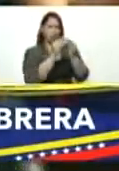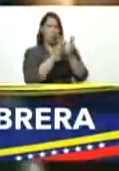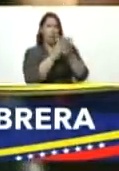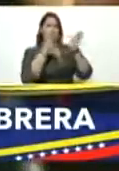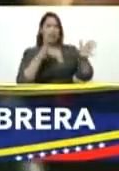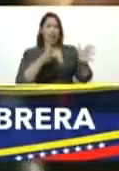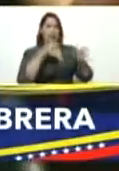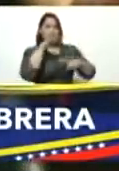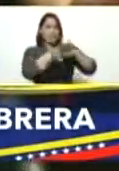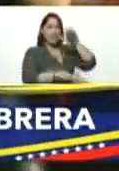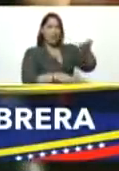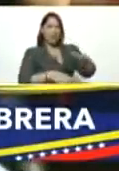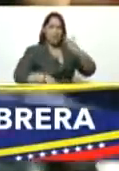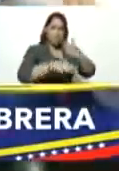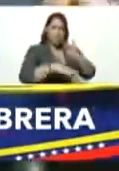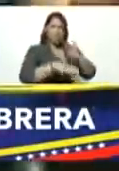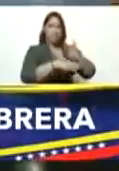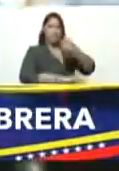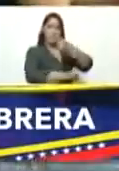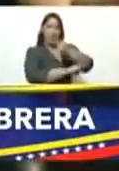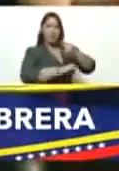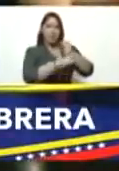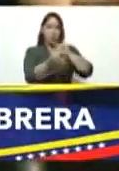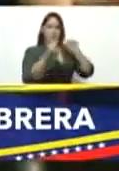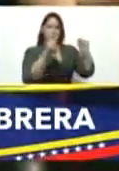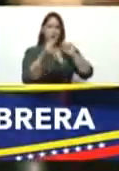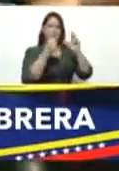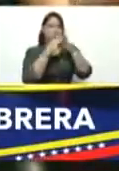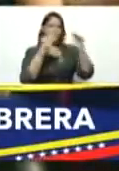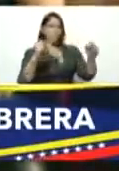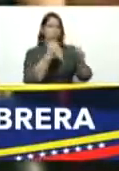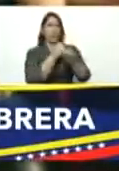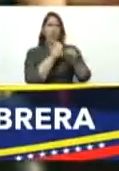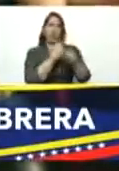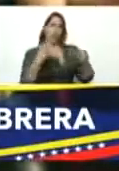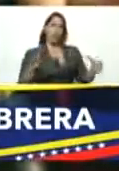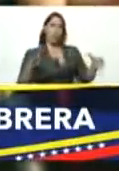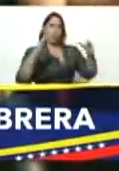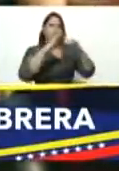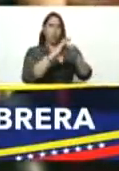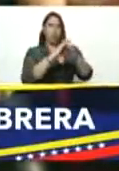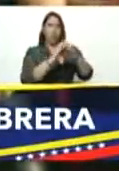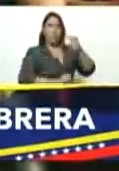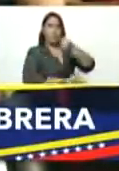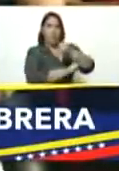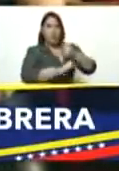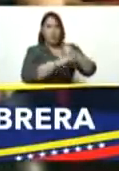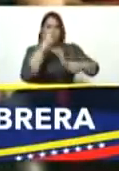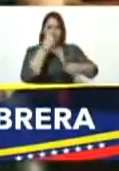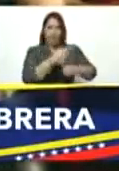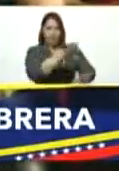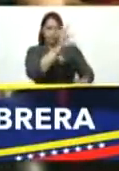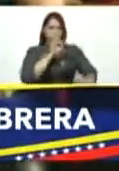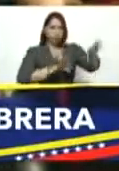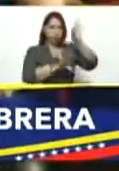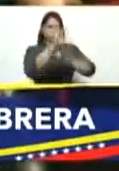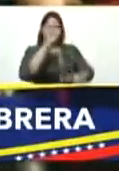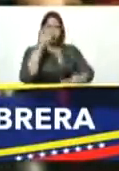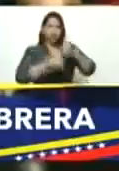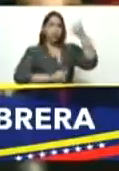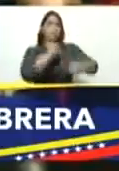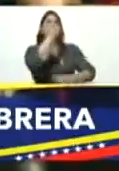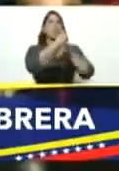vamos a la base es un debate de todos los trabajadores en la base es que se va a elegir a los delegados